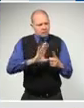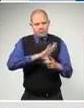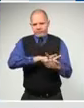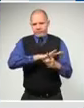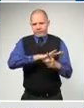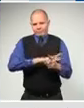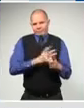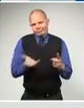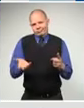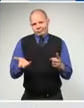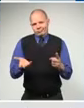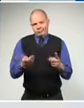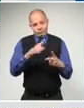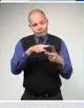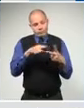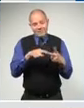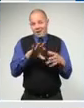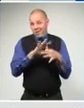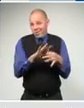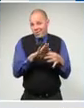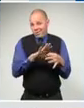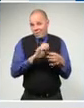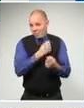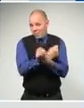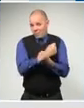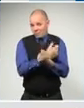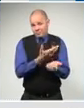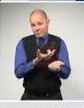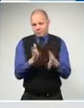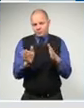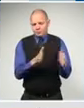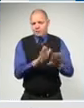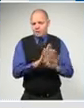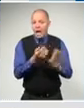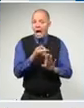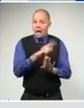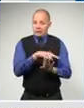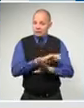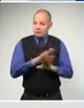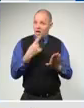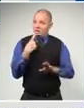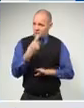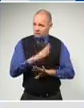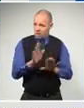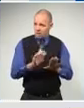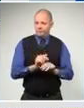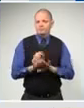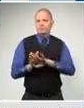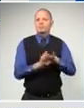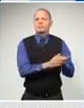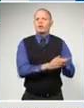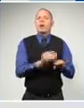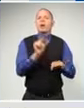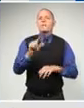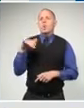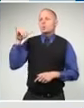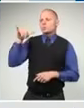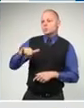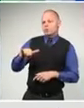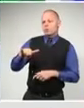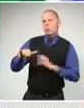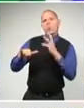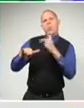padecen. Como ya habíamos dicho, ayer se diagnosticaron 10 personas con COVID-19 que habían